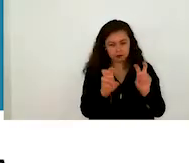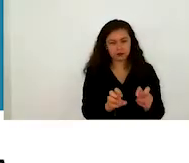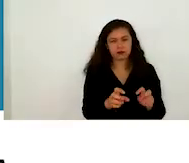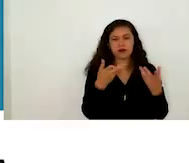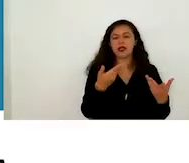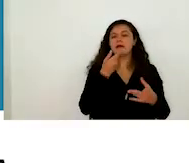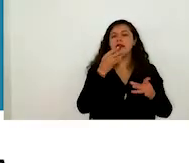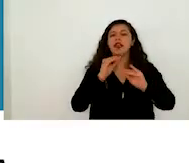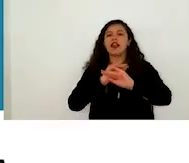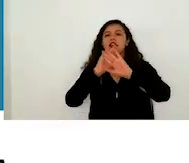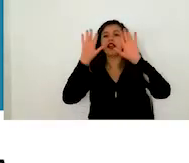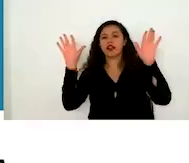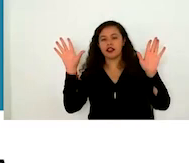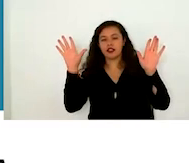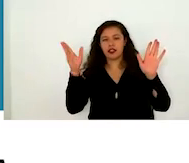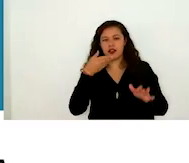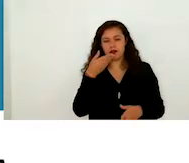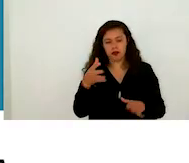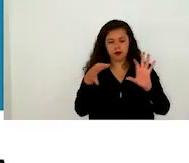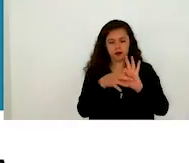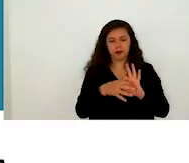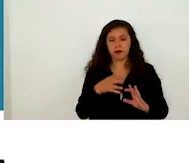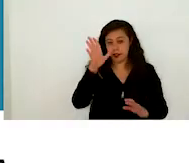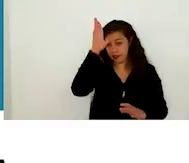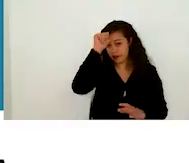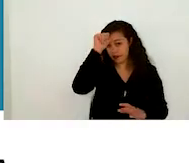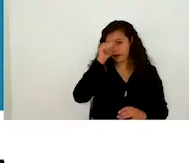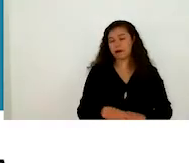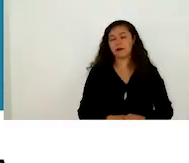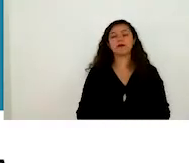bien bien explicado te parece